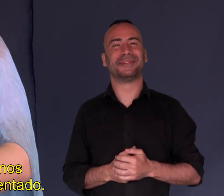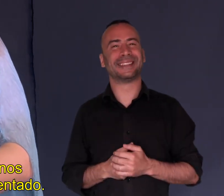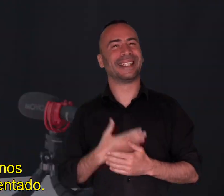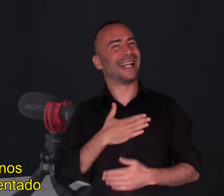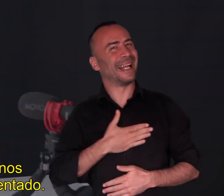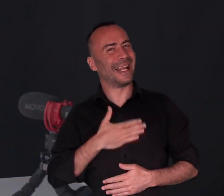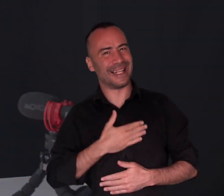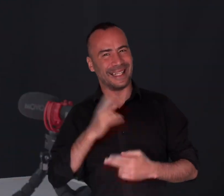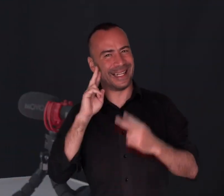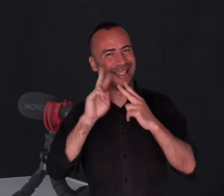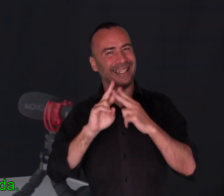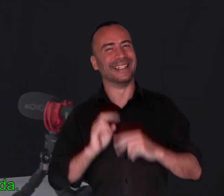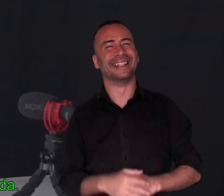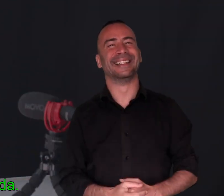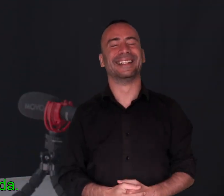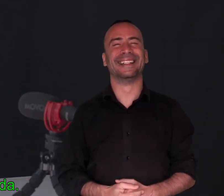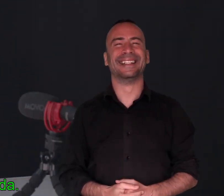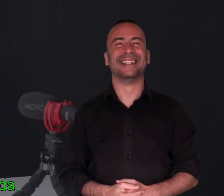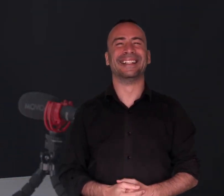hemos presentado